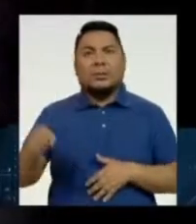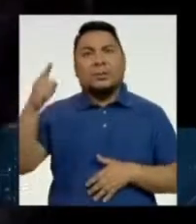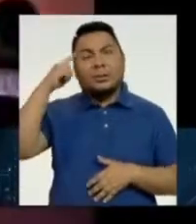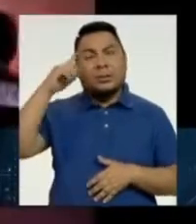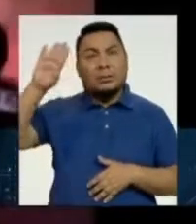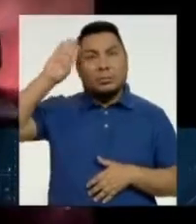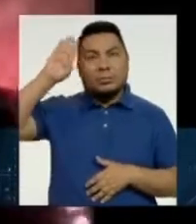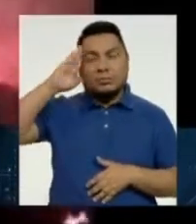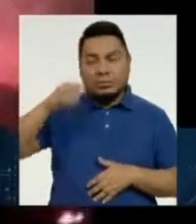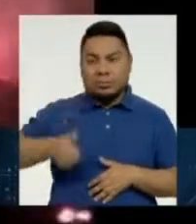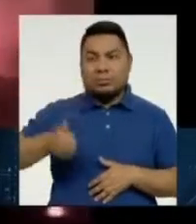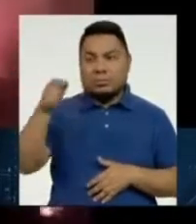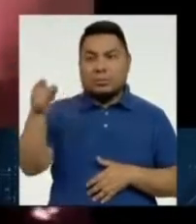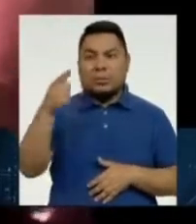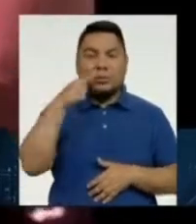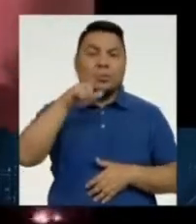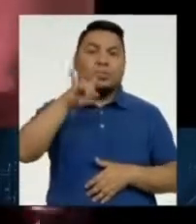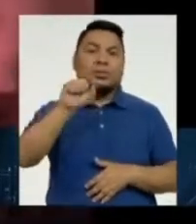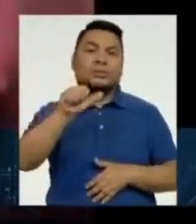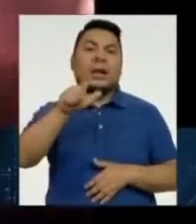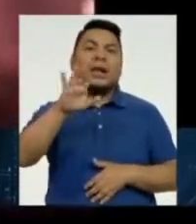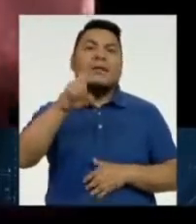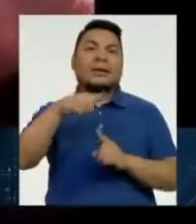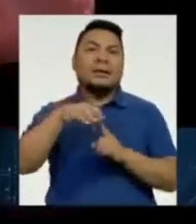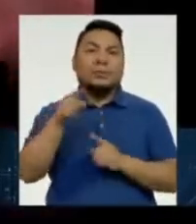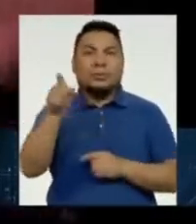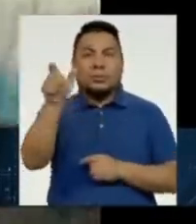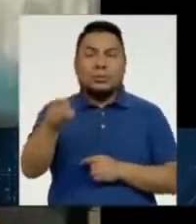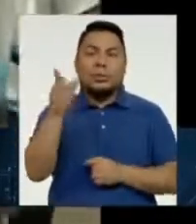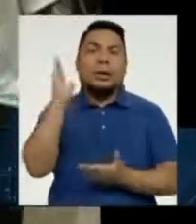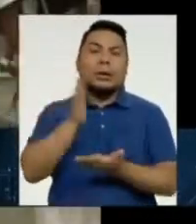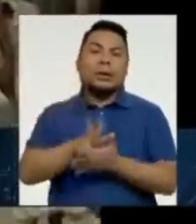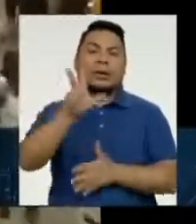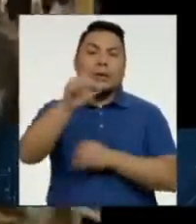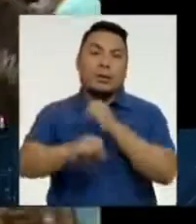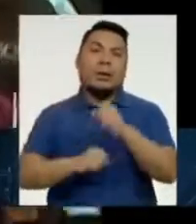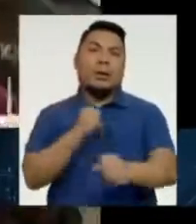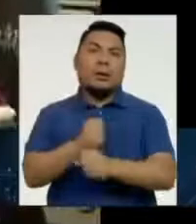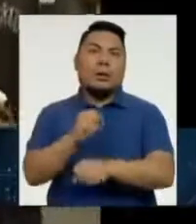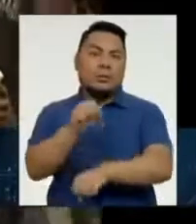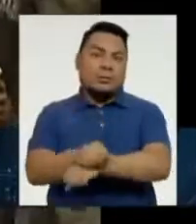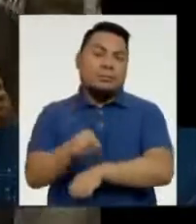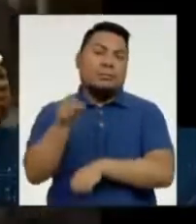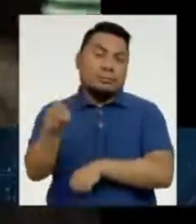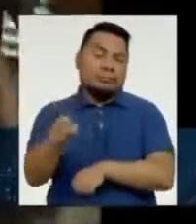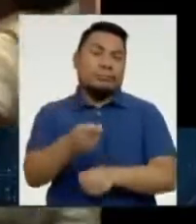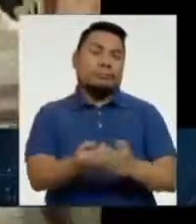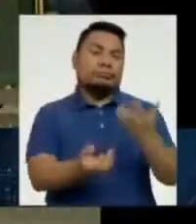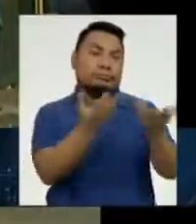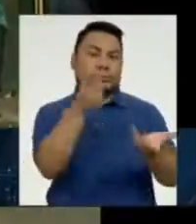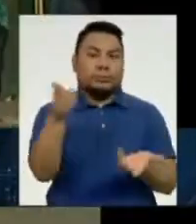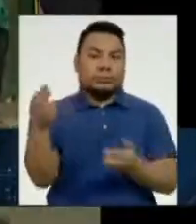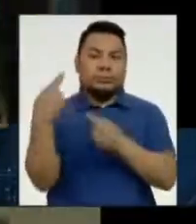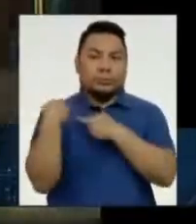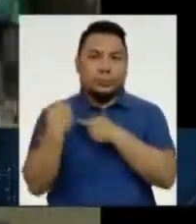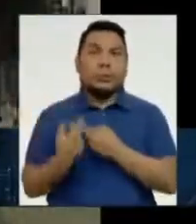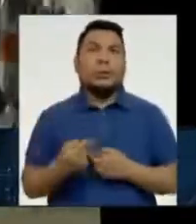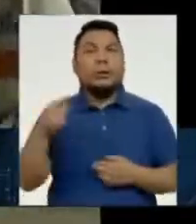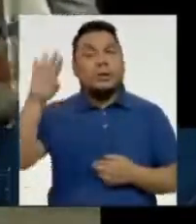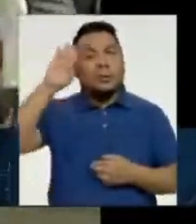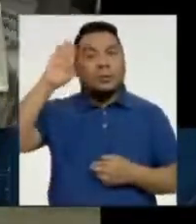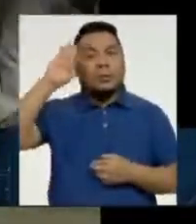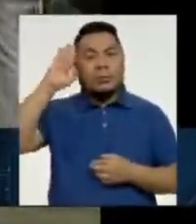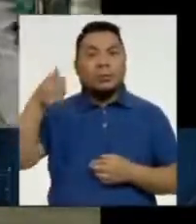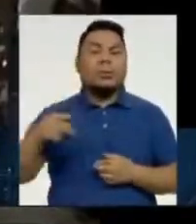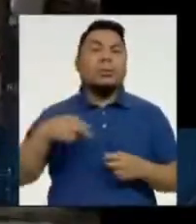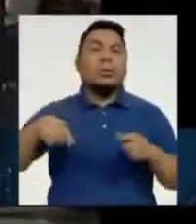de la Policía Nacional, Luis Alberto Sánchez, fue sentenciado a 3 años de prisión por la tragedia. Él ordenó que se levante el cordón policial que restringía